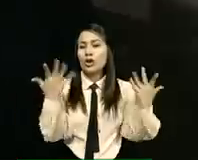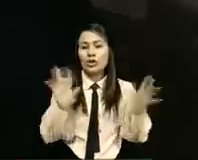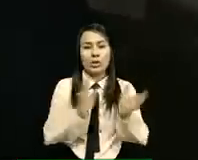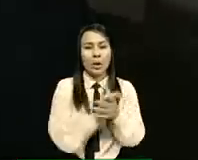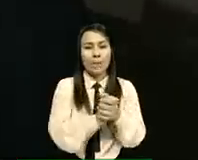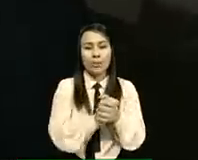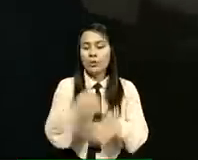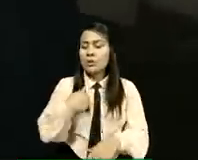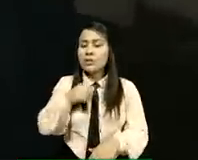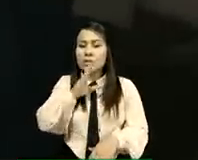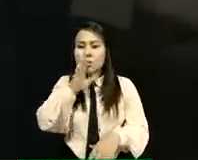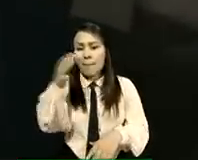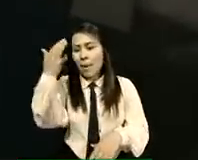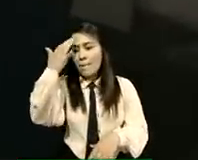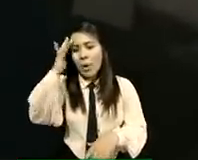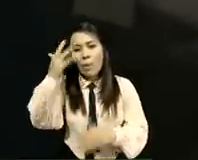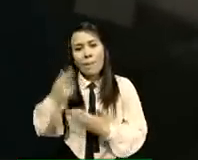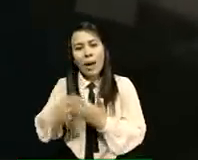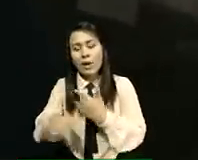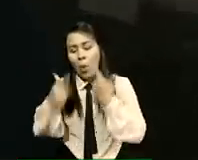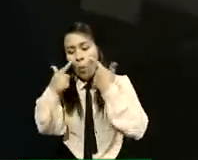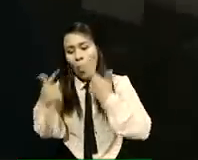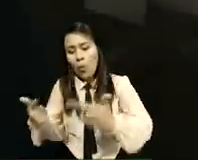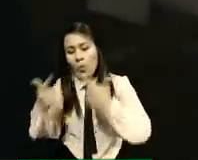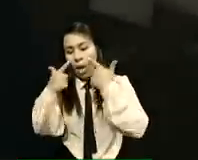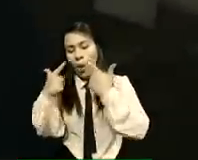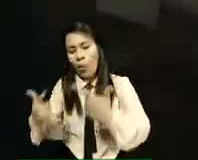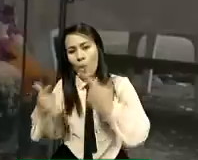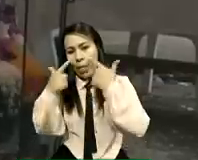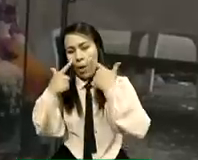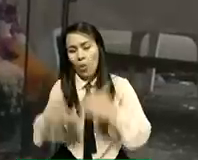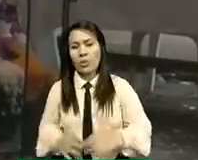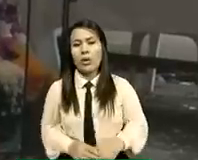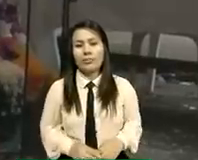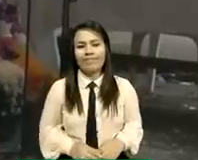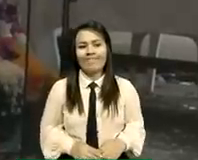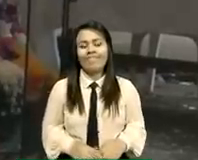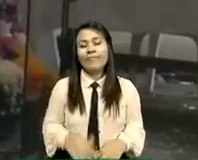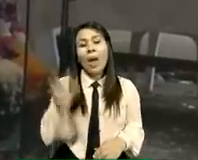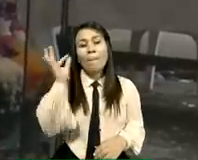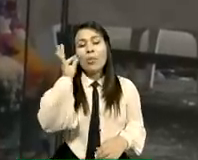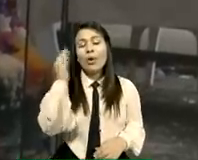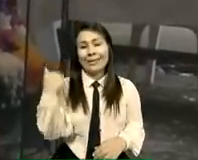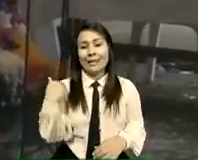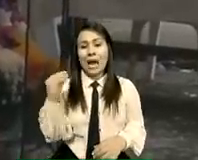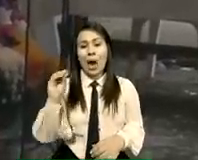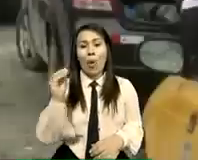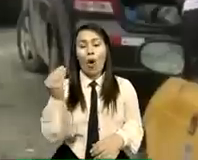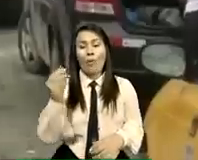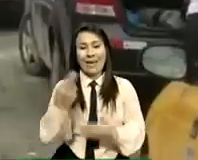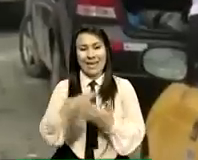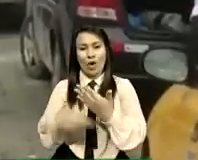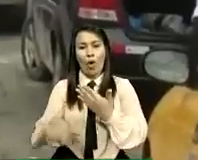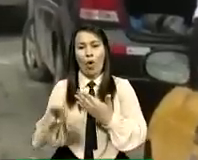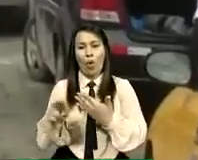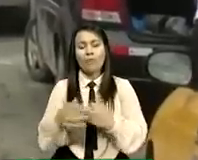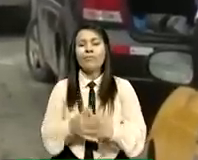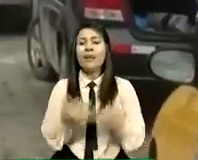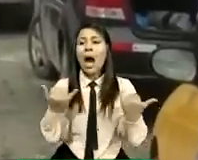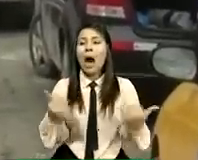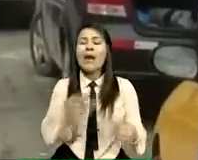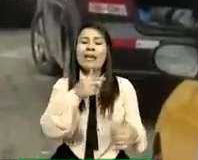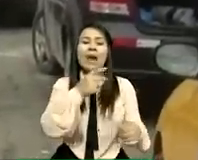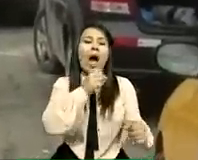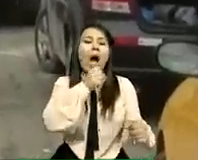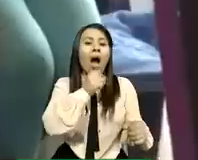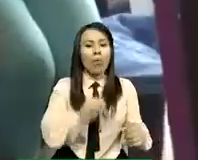queda huérfano ese pobrecito. Marisol era madre de un adolescente, víctima inocente que ahora más que